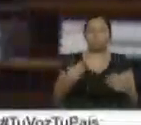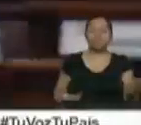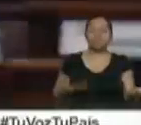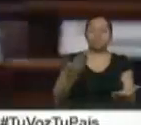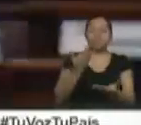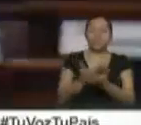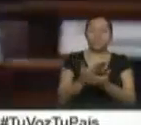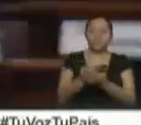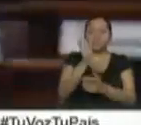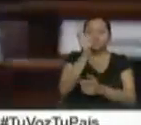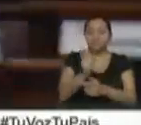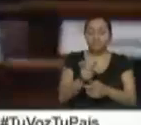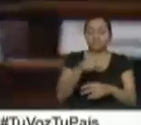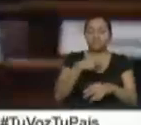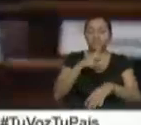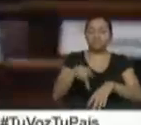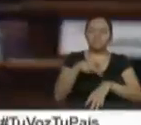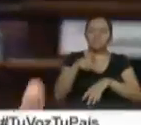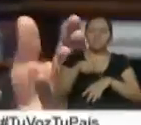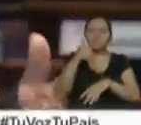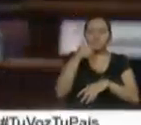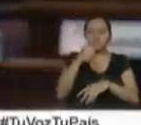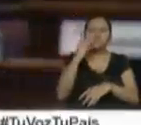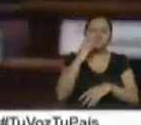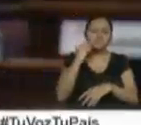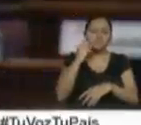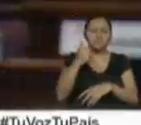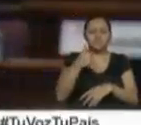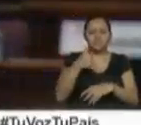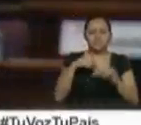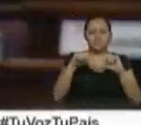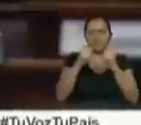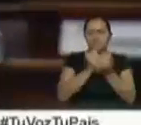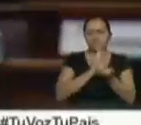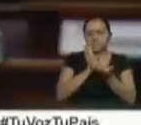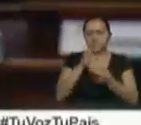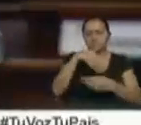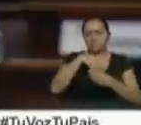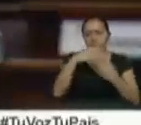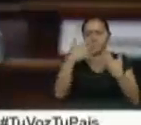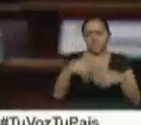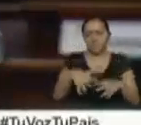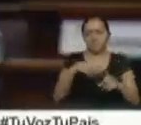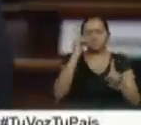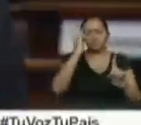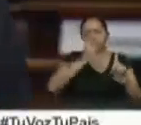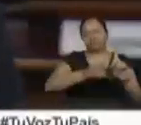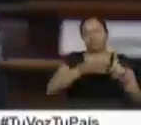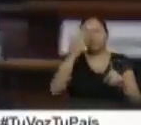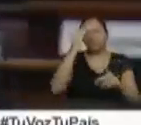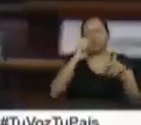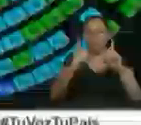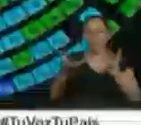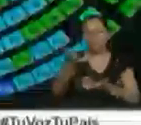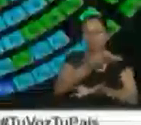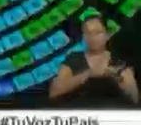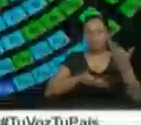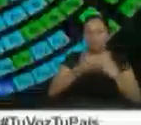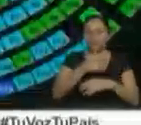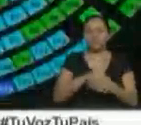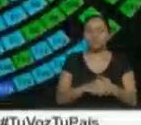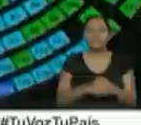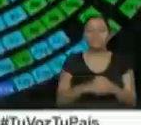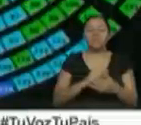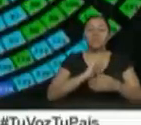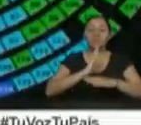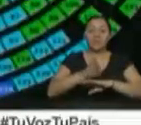un profesional que tiene mucha experiencia en el Poder Legislativo, conocido por su capacidad de diálogo. Minutos